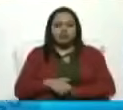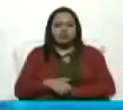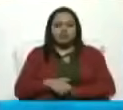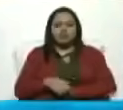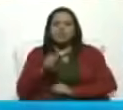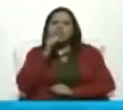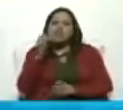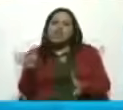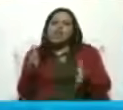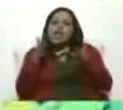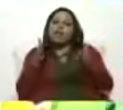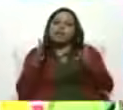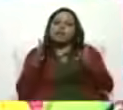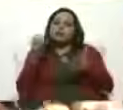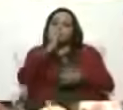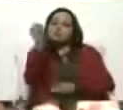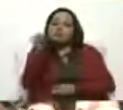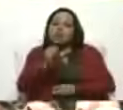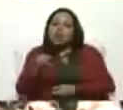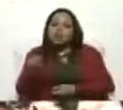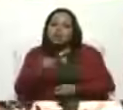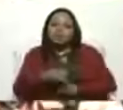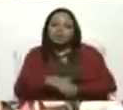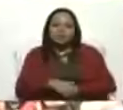¿Quién gana en el Zulia?